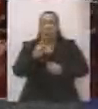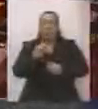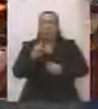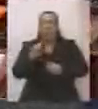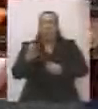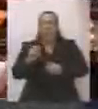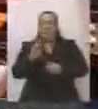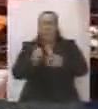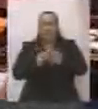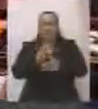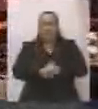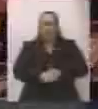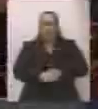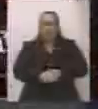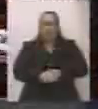Flores.